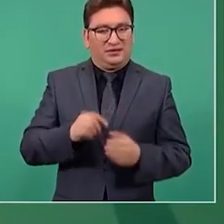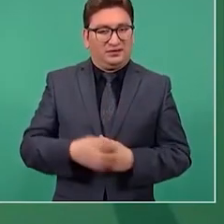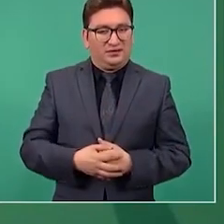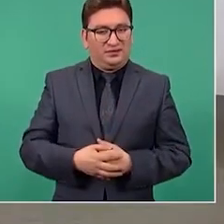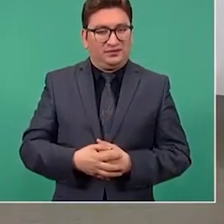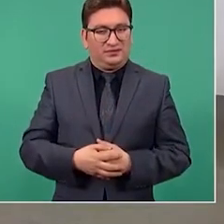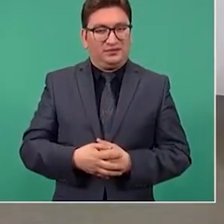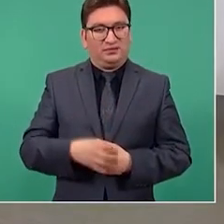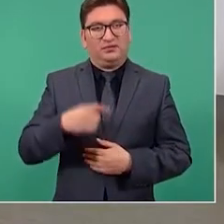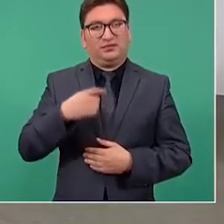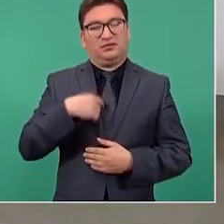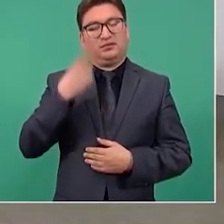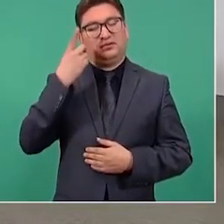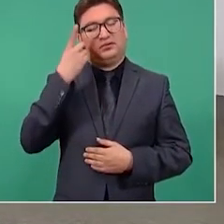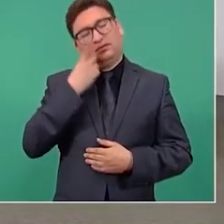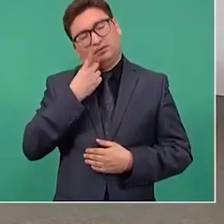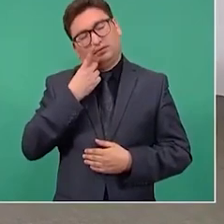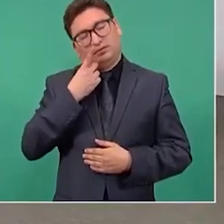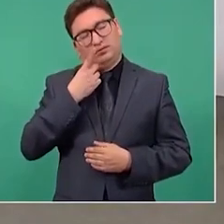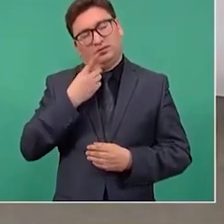dormí re bien, o sea,